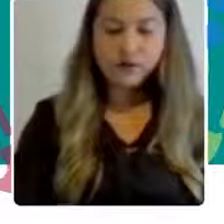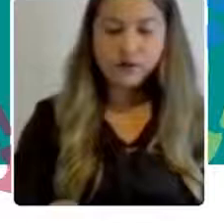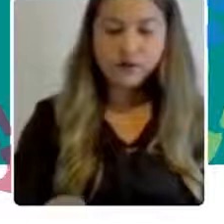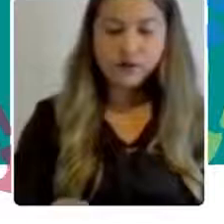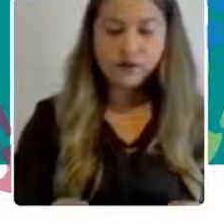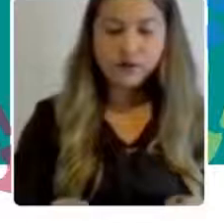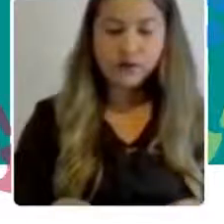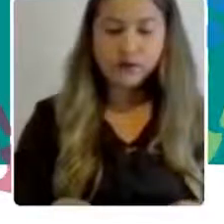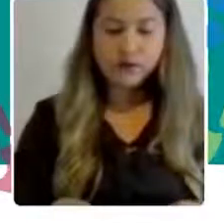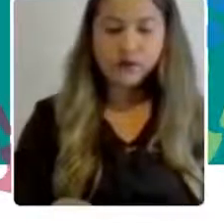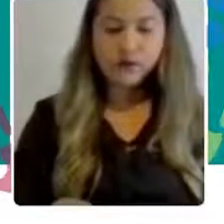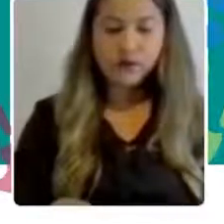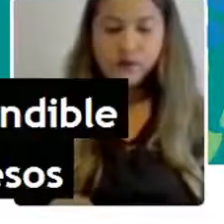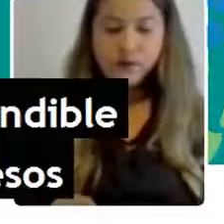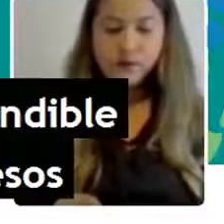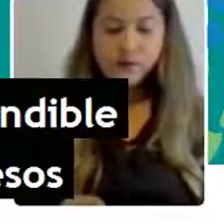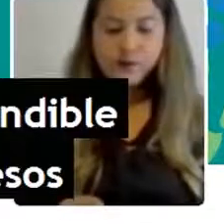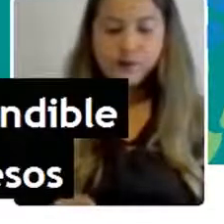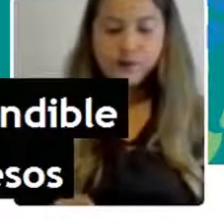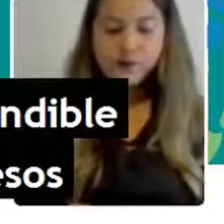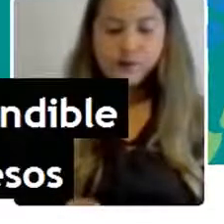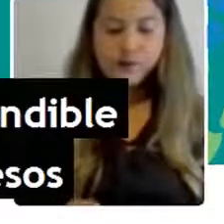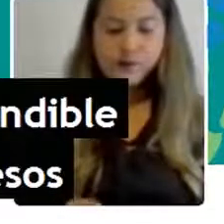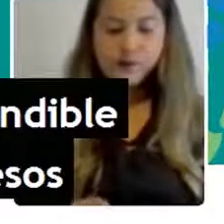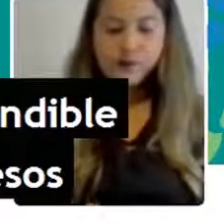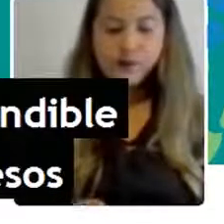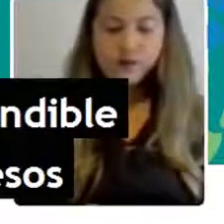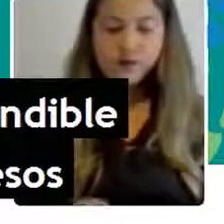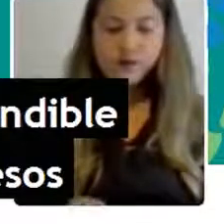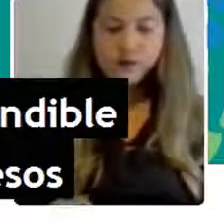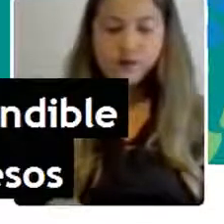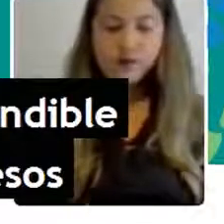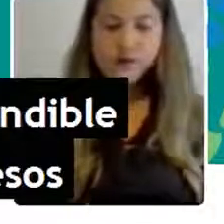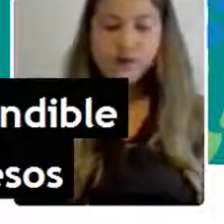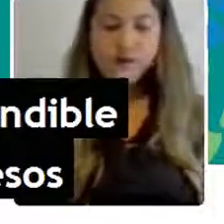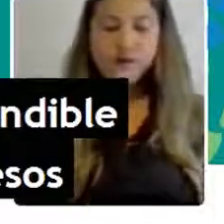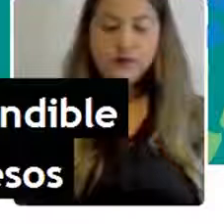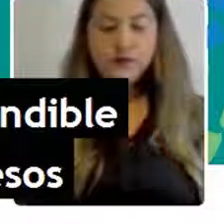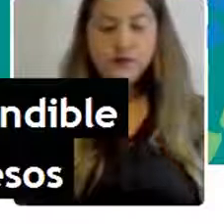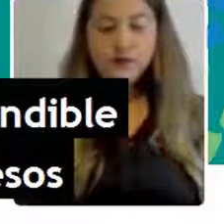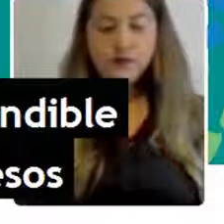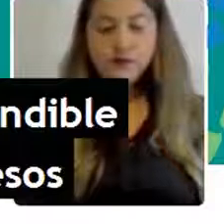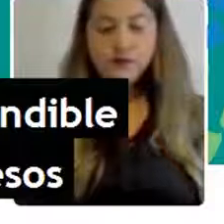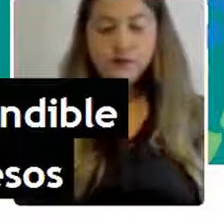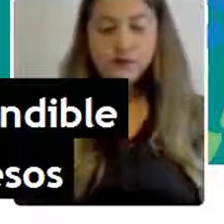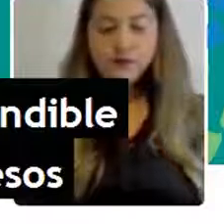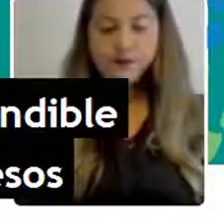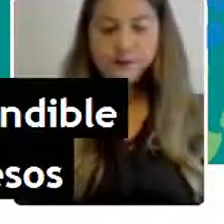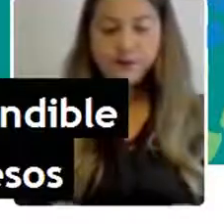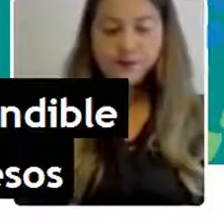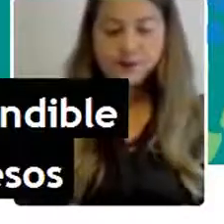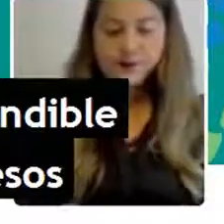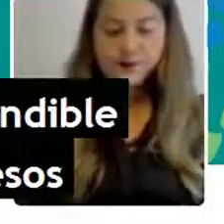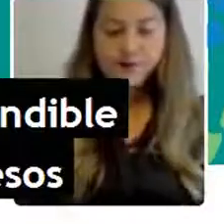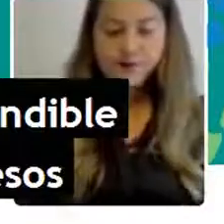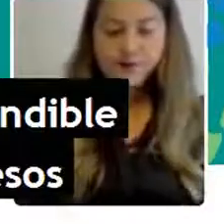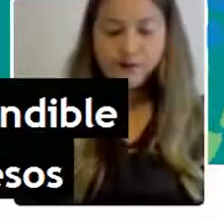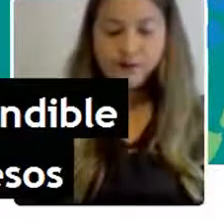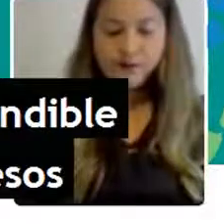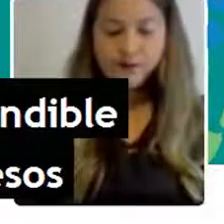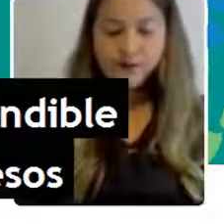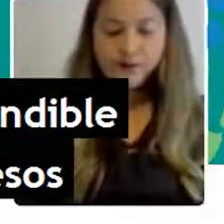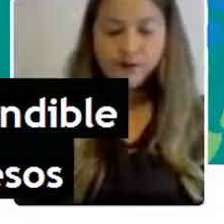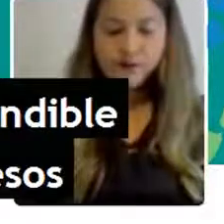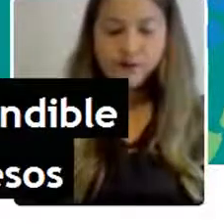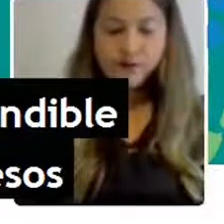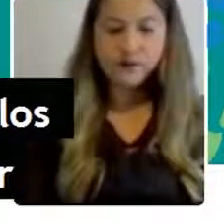acumulada. Lo segundo, y que es particularmente atendible en los países de mediano